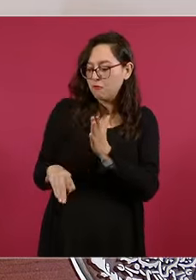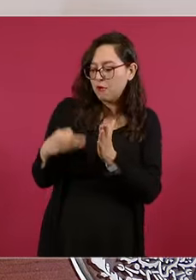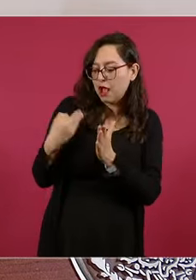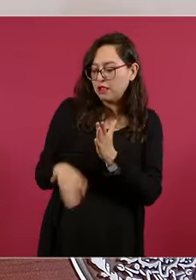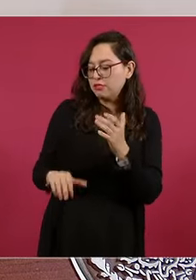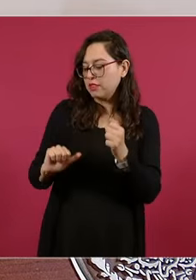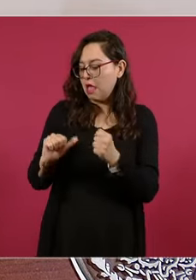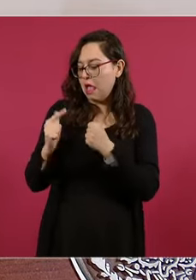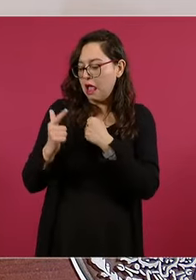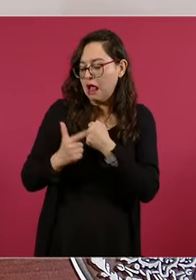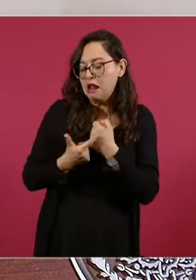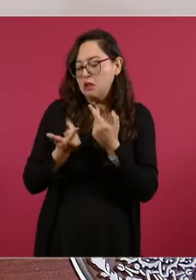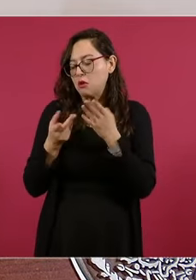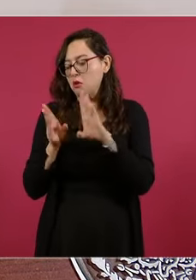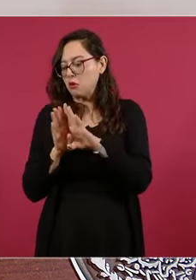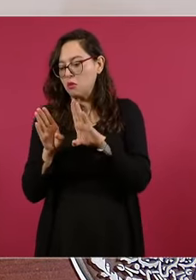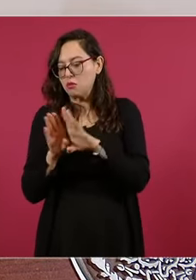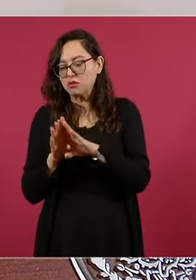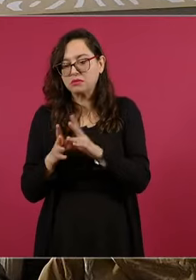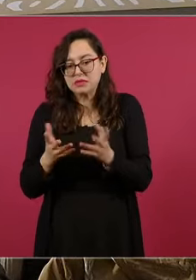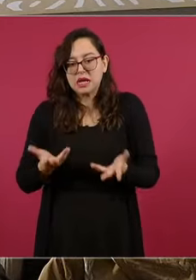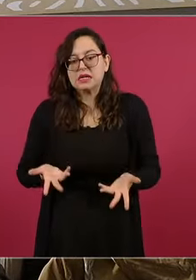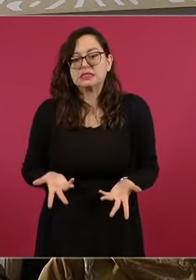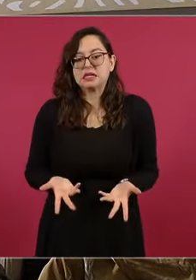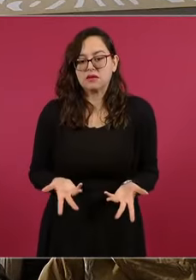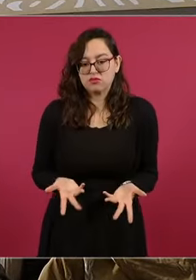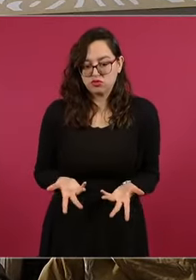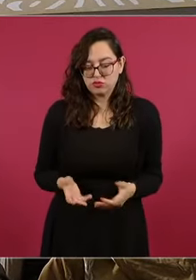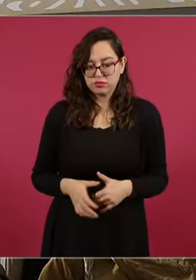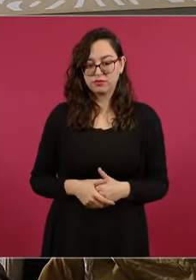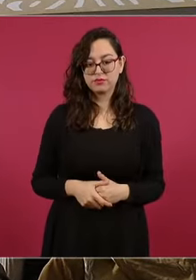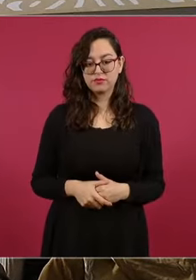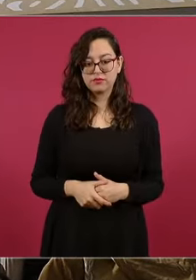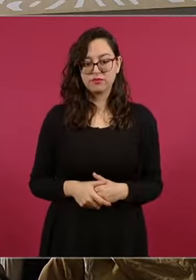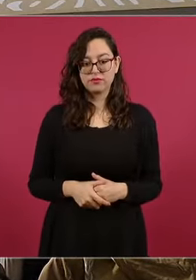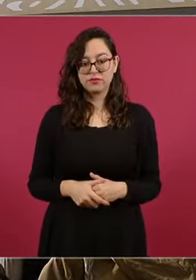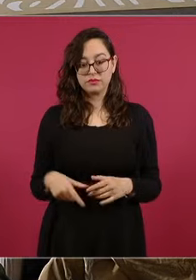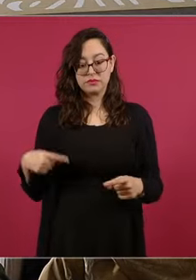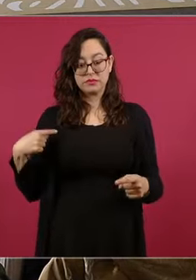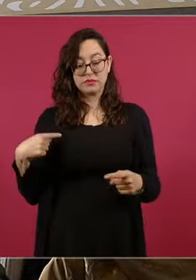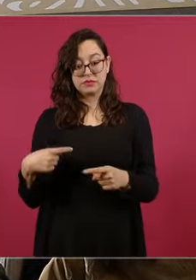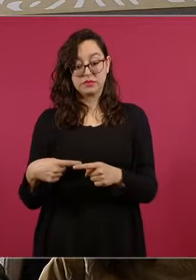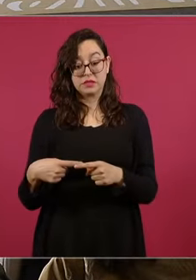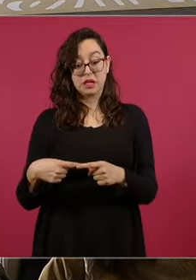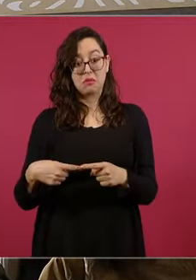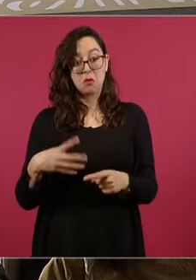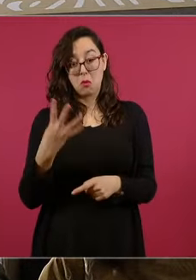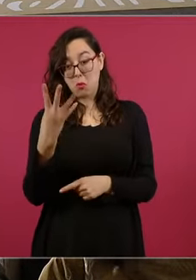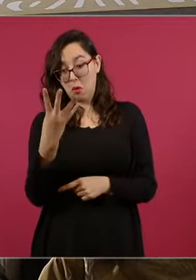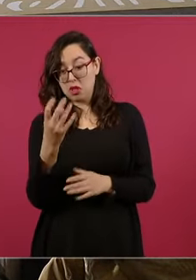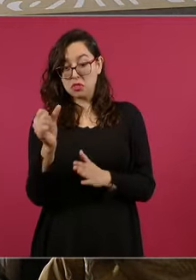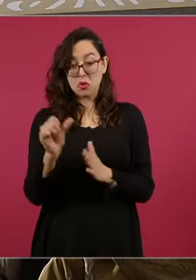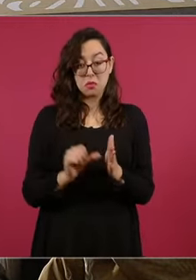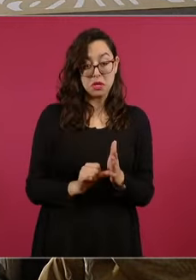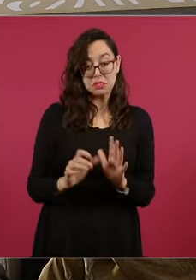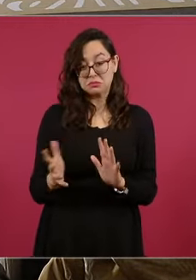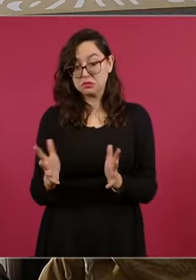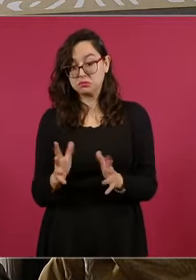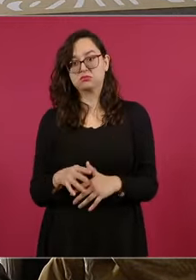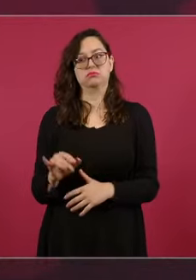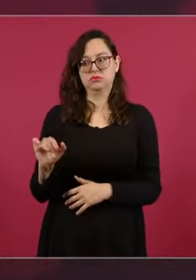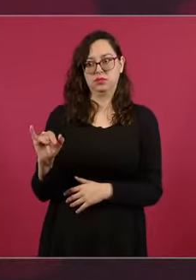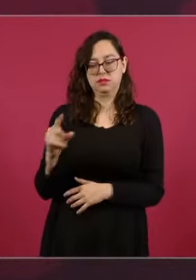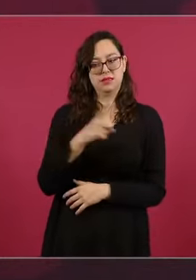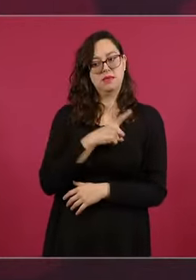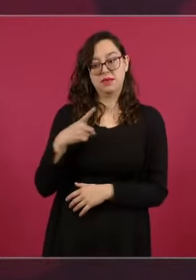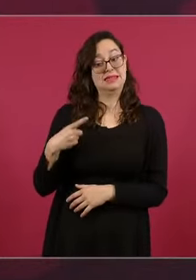qué tenemos que hacer. Pero en 4 meses ya se podría tener. Sí, antes de que yo